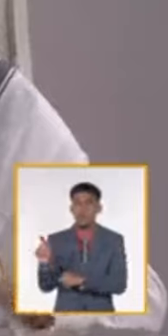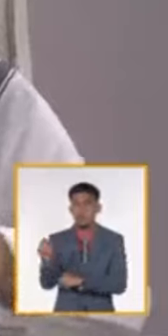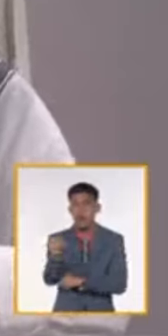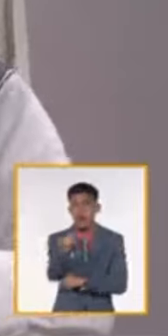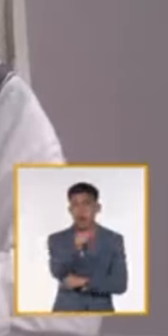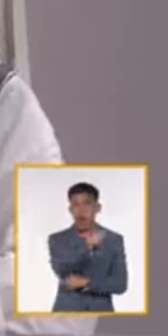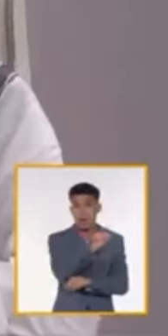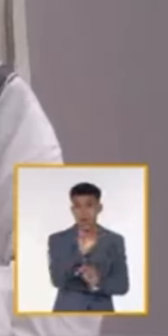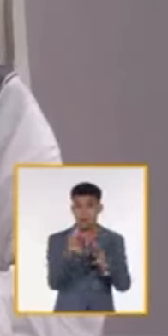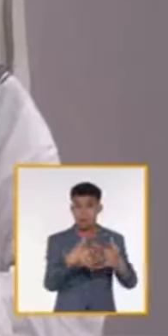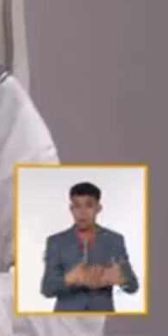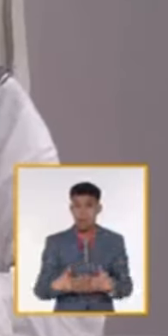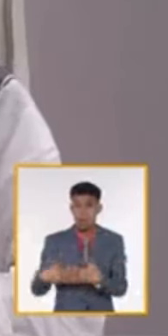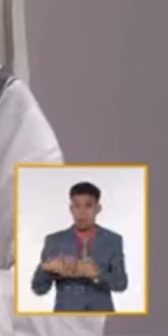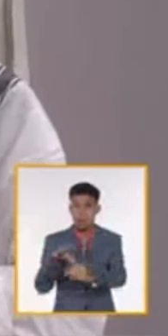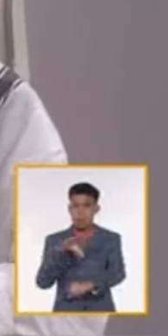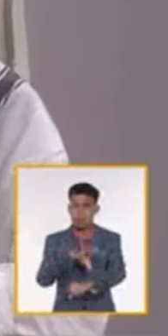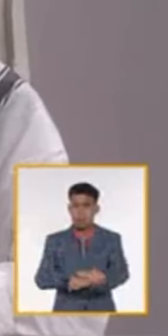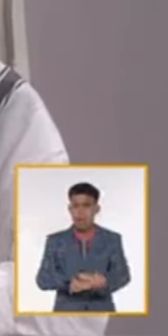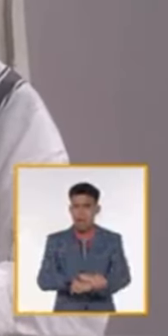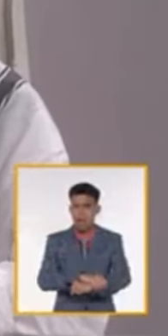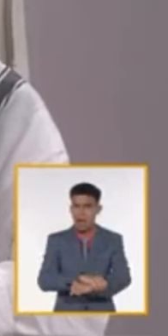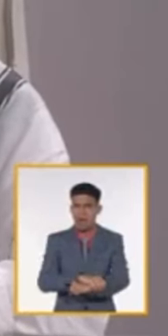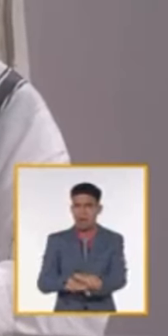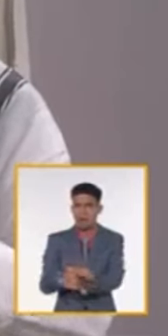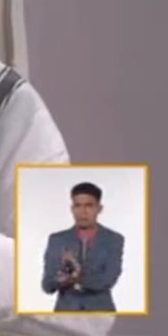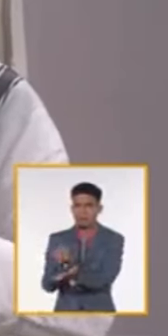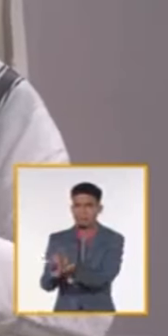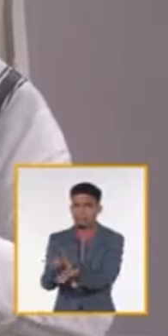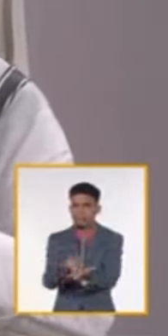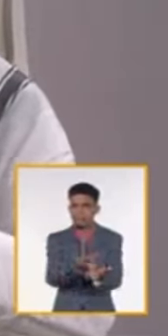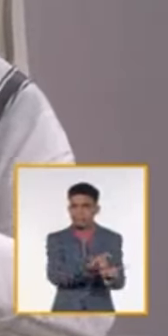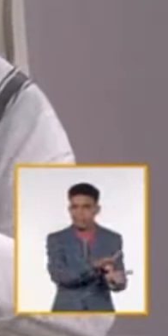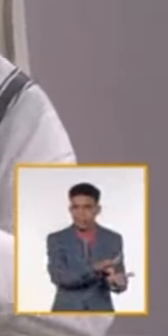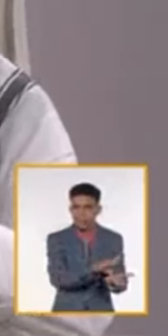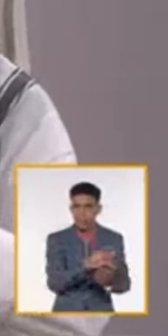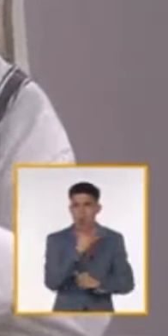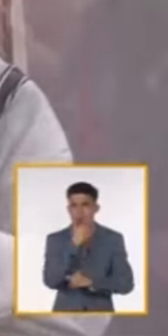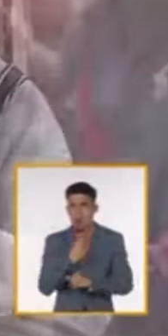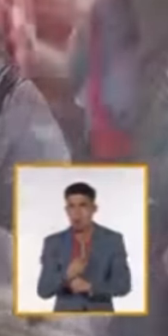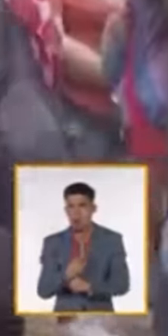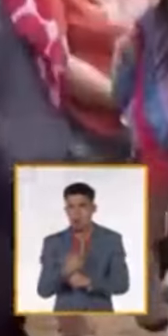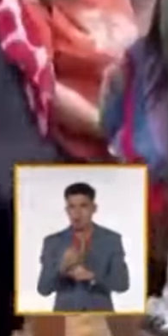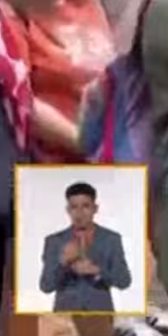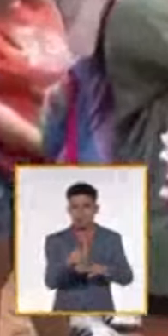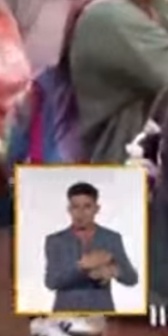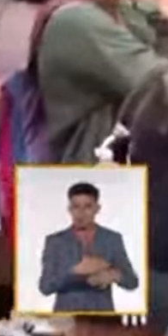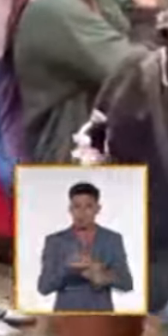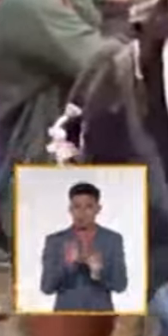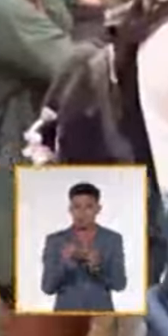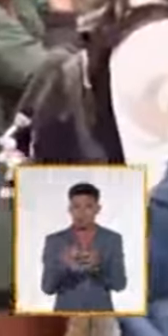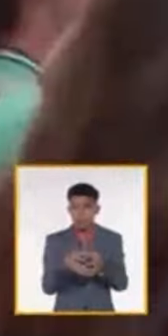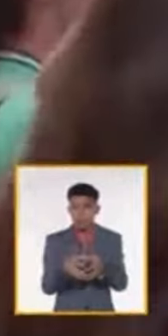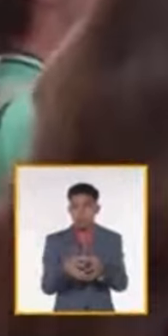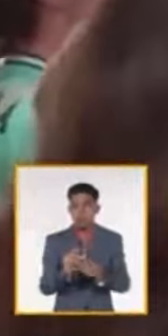lo que podemos ver es que va a seguir adelante, porque este movimiento lo que ha hecho es abrir una